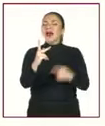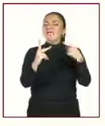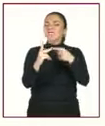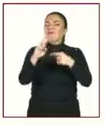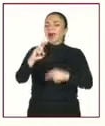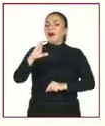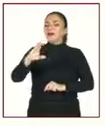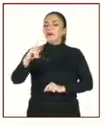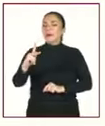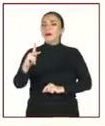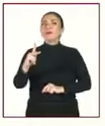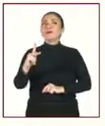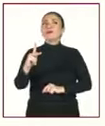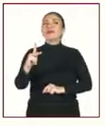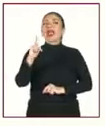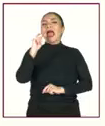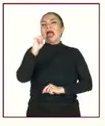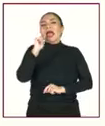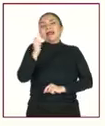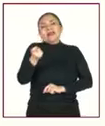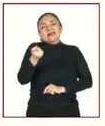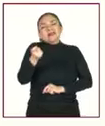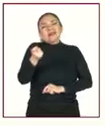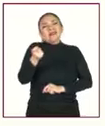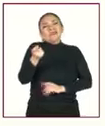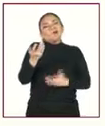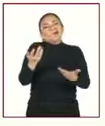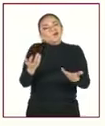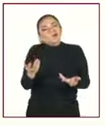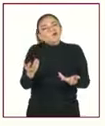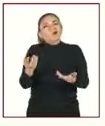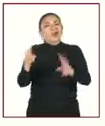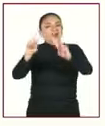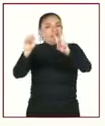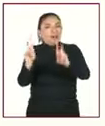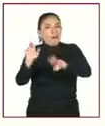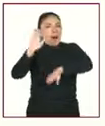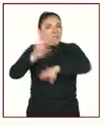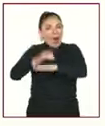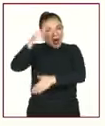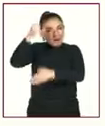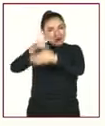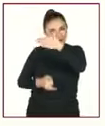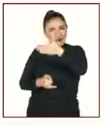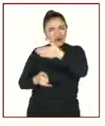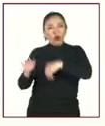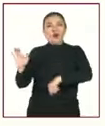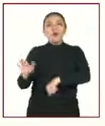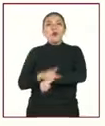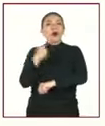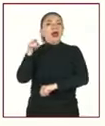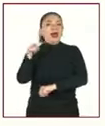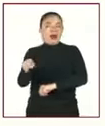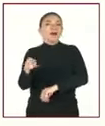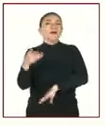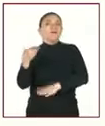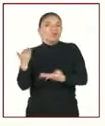aquí sería un tema más a dar más profundidad porque es algo muy